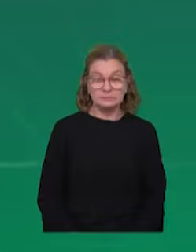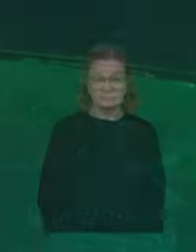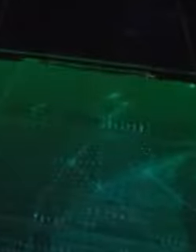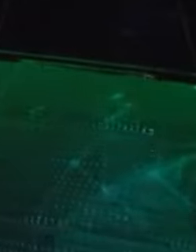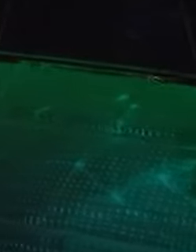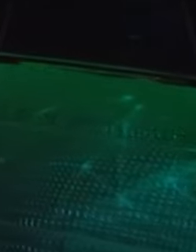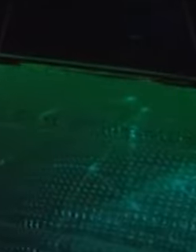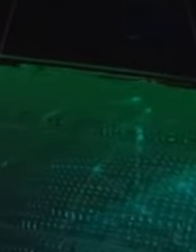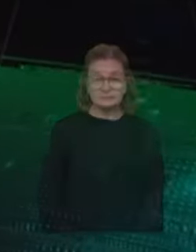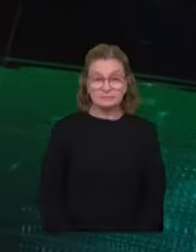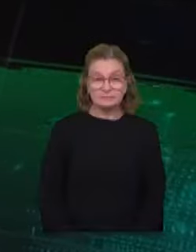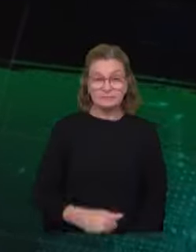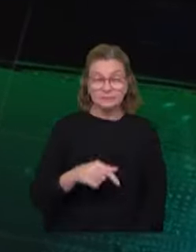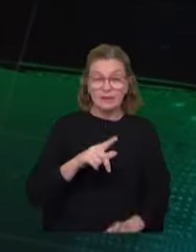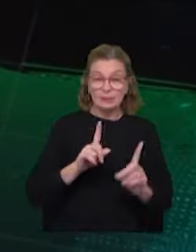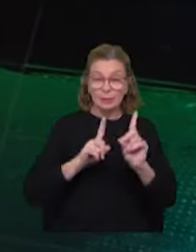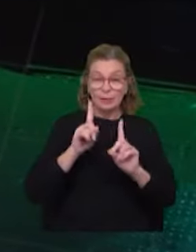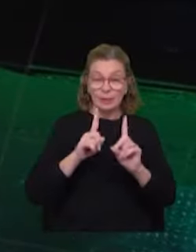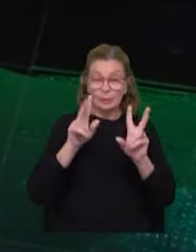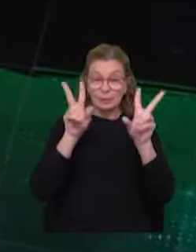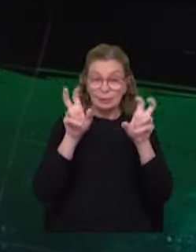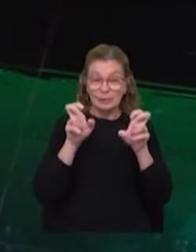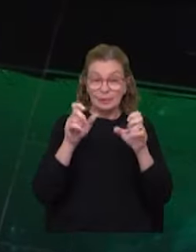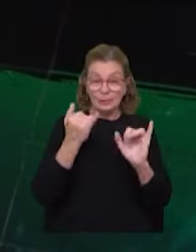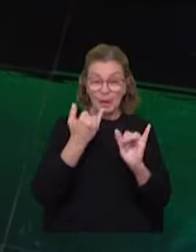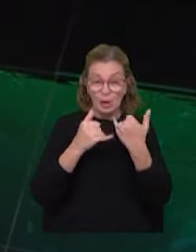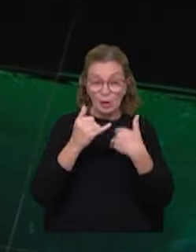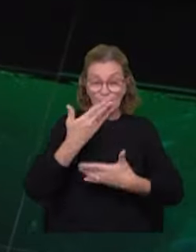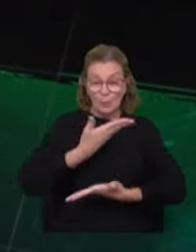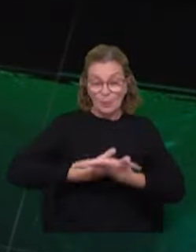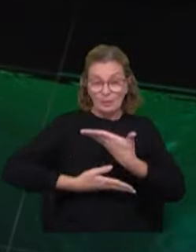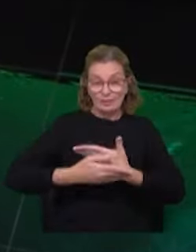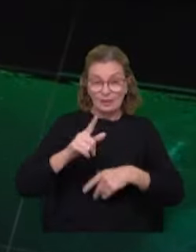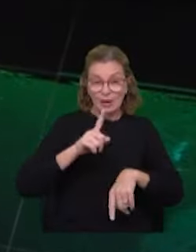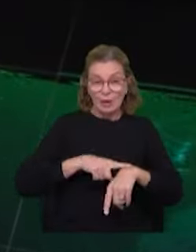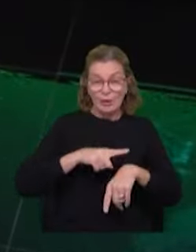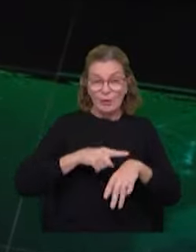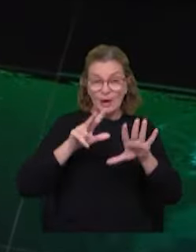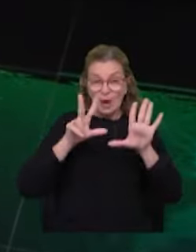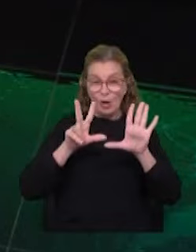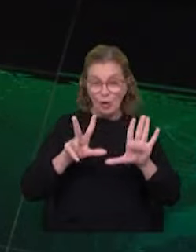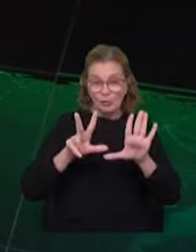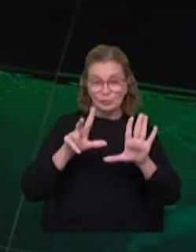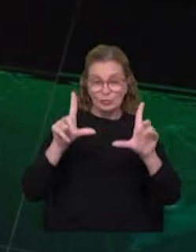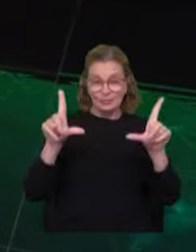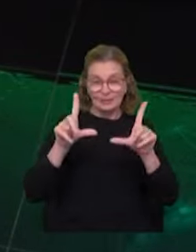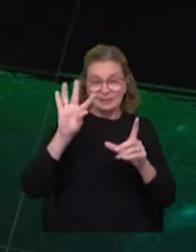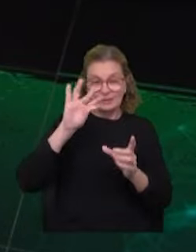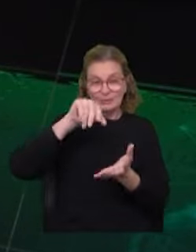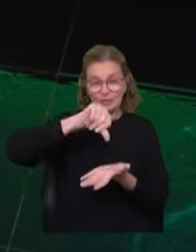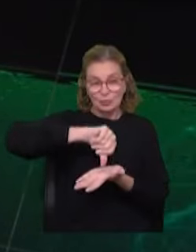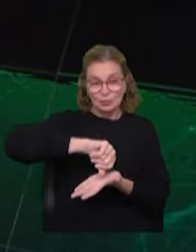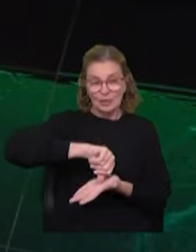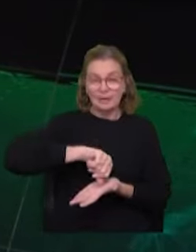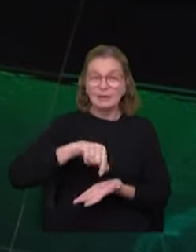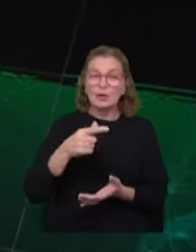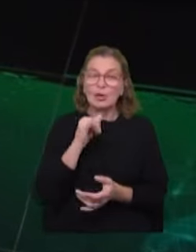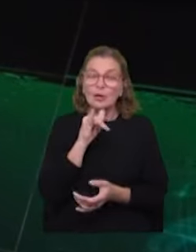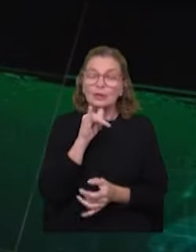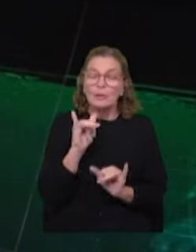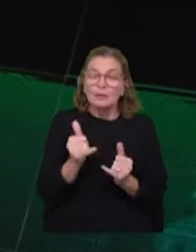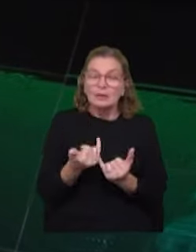cargo estos alguno de los temas que tenemos para compartir con ustedes hasta la hora 20 aquí en la pantalla de TV ciudad bueno ya les contamos